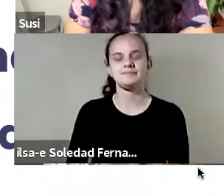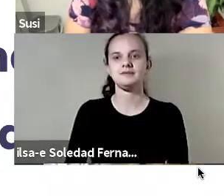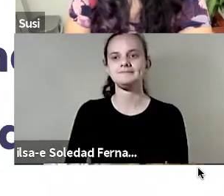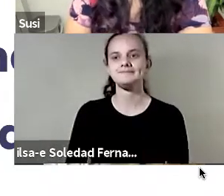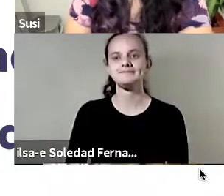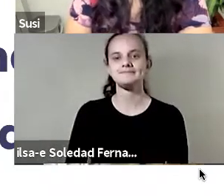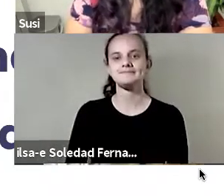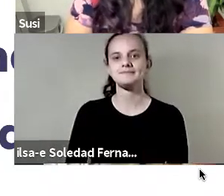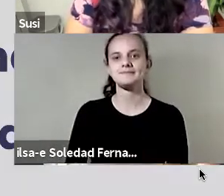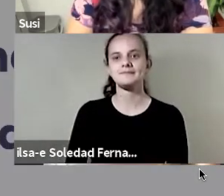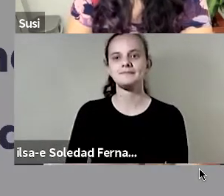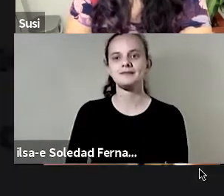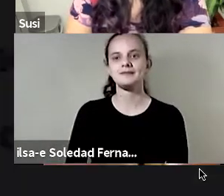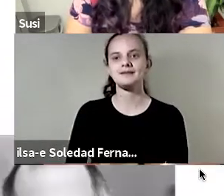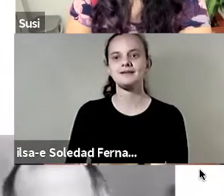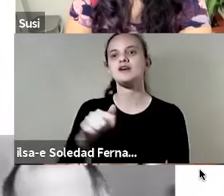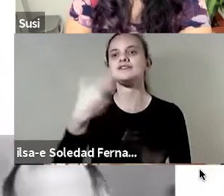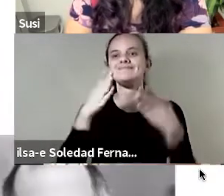fundamentales.